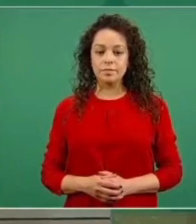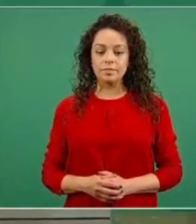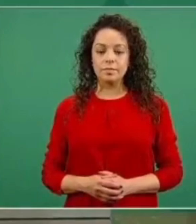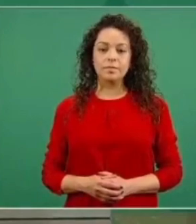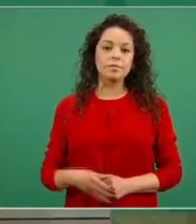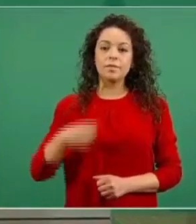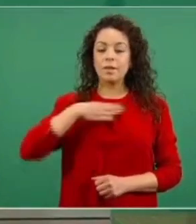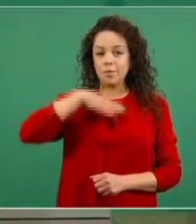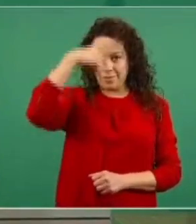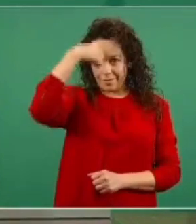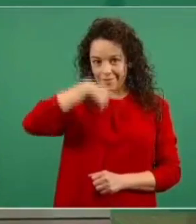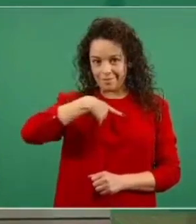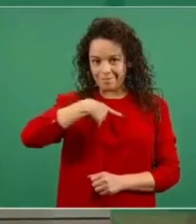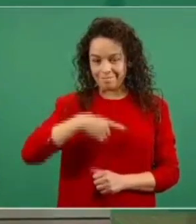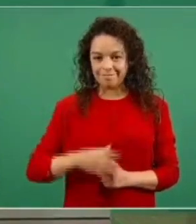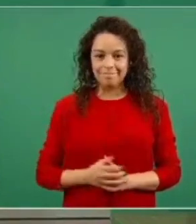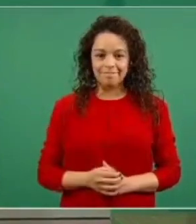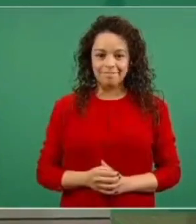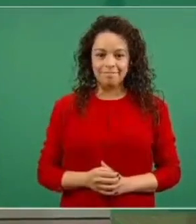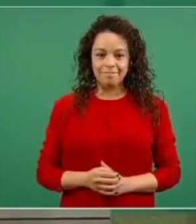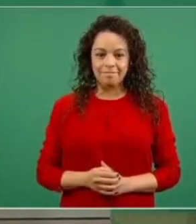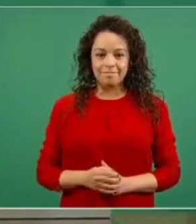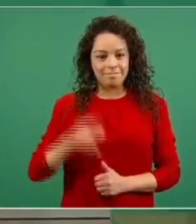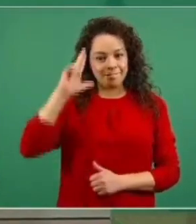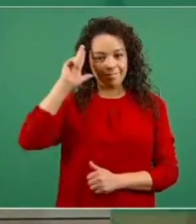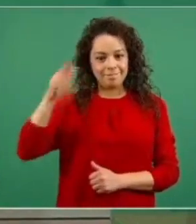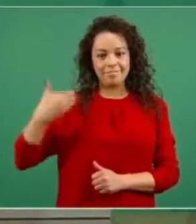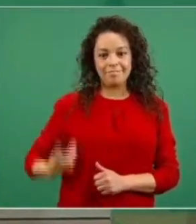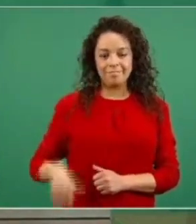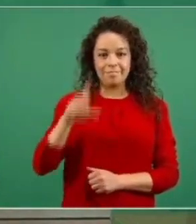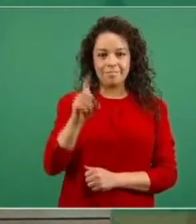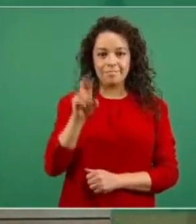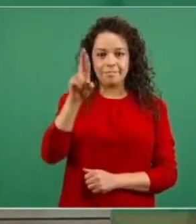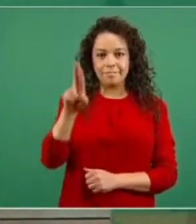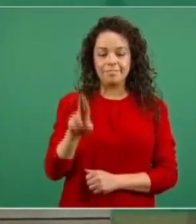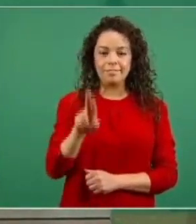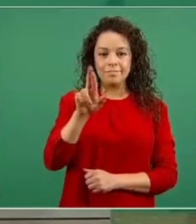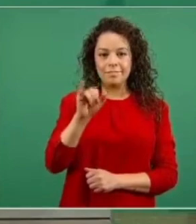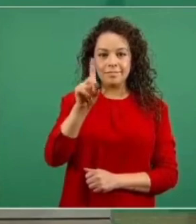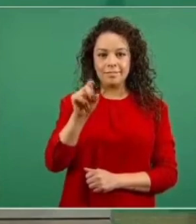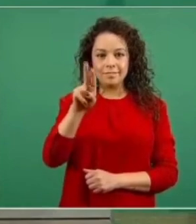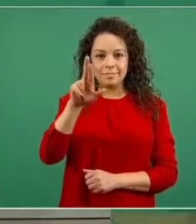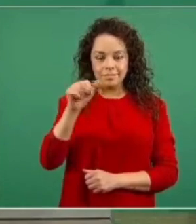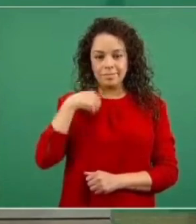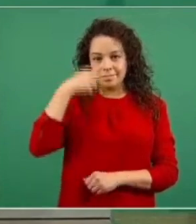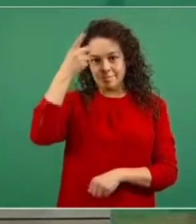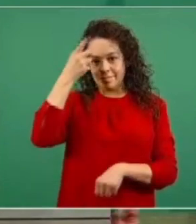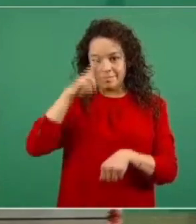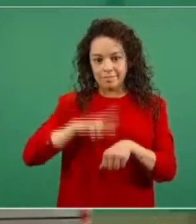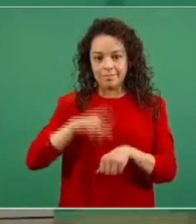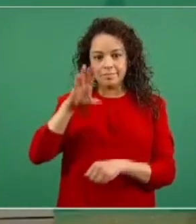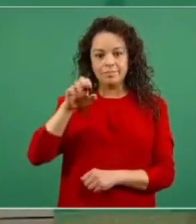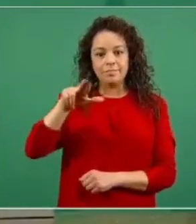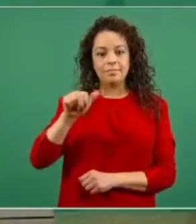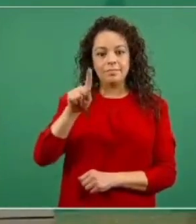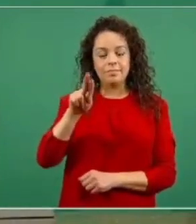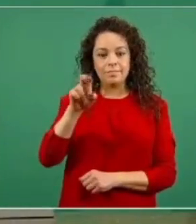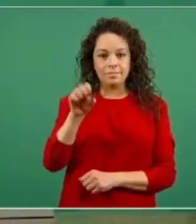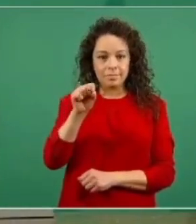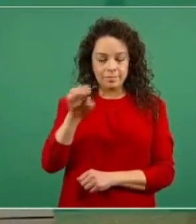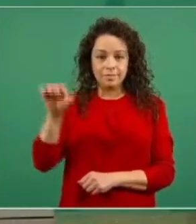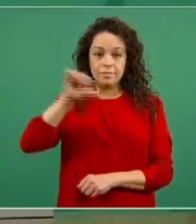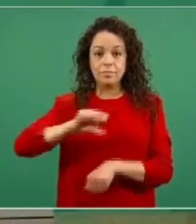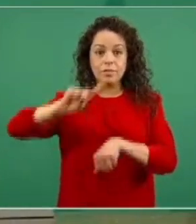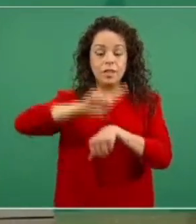Buenas noches. ¿Qué tal? Soy el doctor Ruy López Ridaura, director del Senaprece. Y el día de hoy, 9